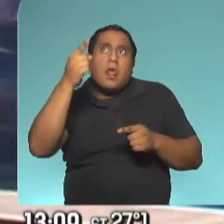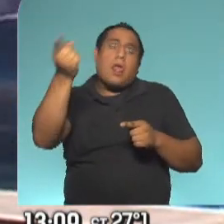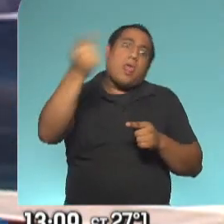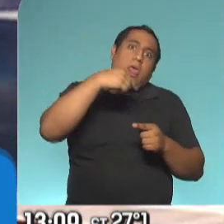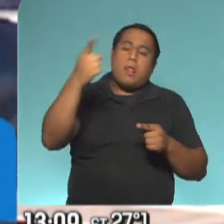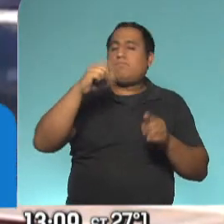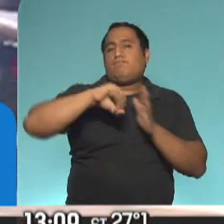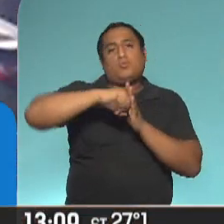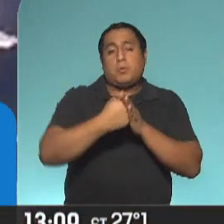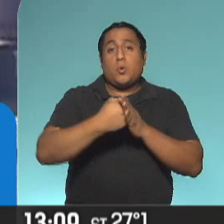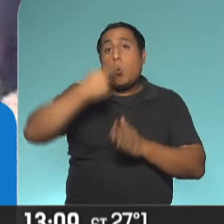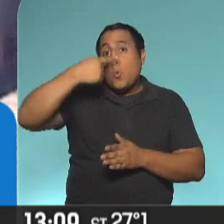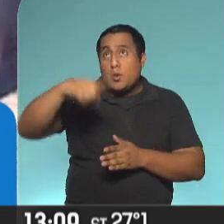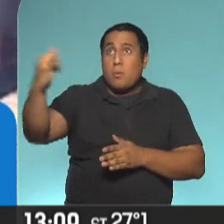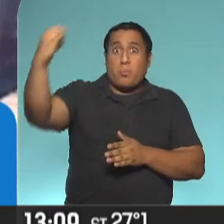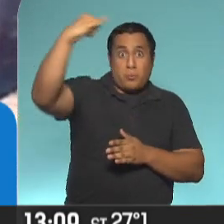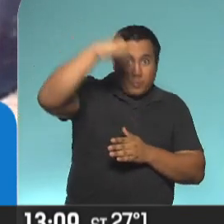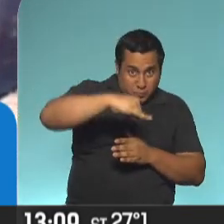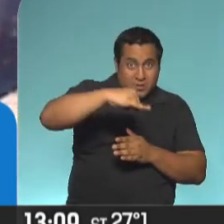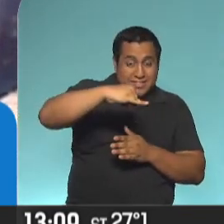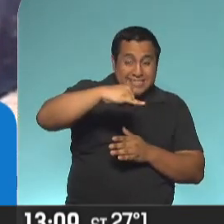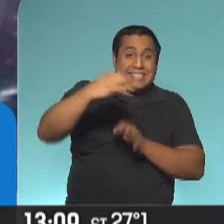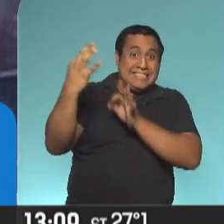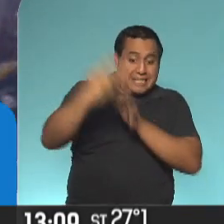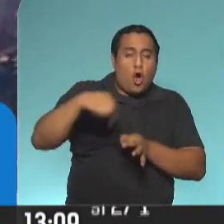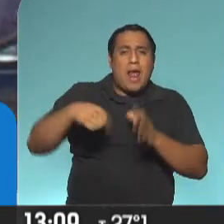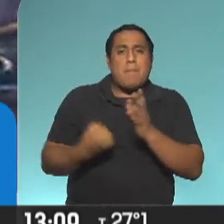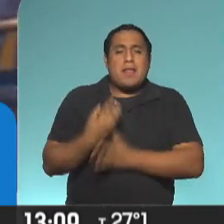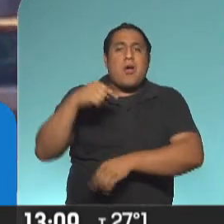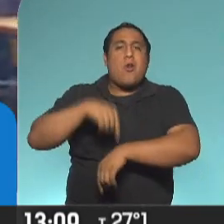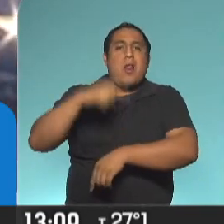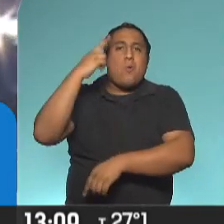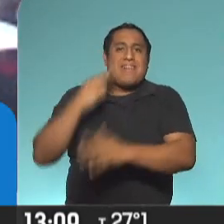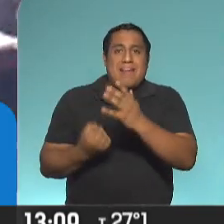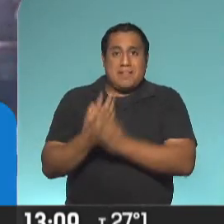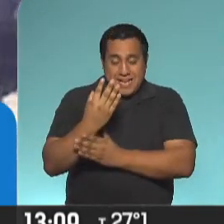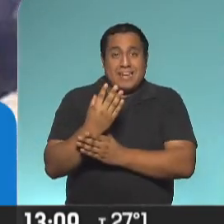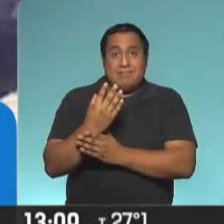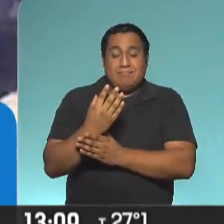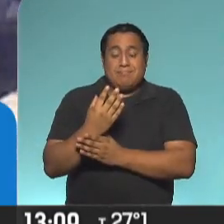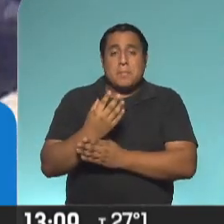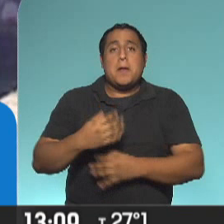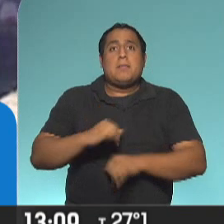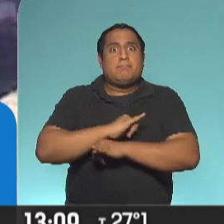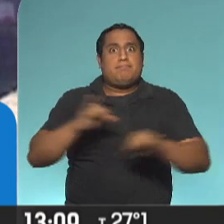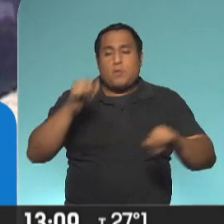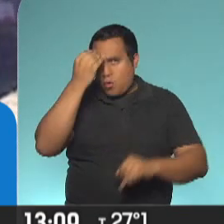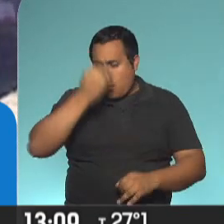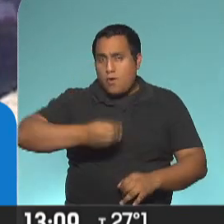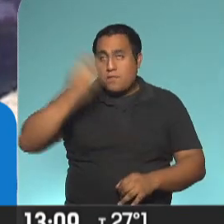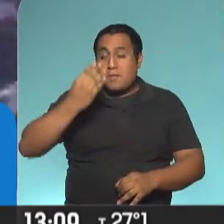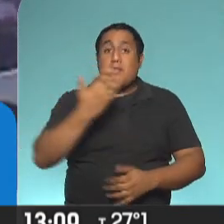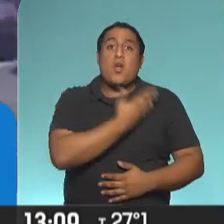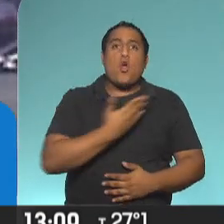Bretaña. El último vuelo llegó procedente del Reino Unido esta mañana a las 9 de la mañana. El comunicado oficial indicó que el